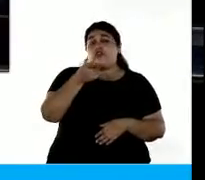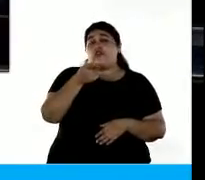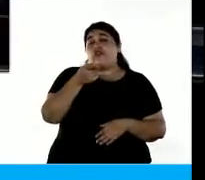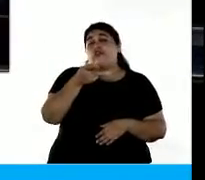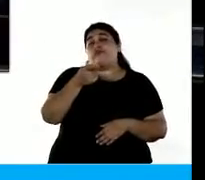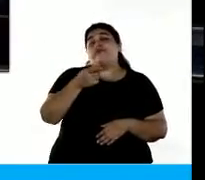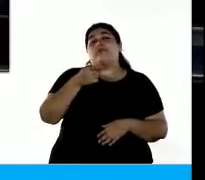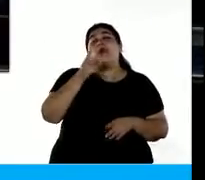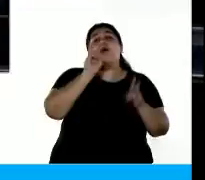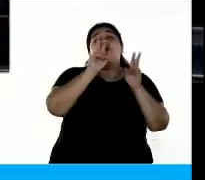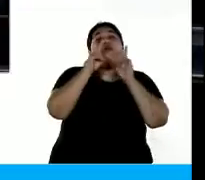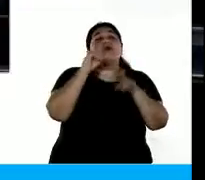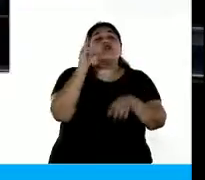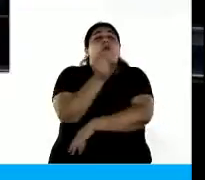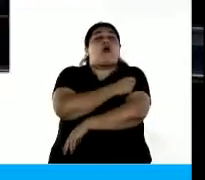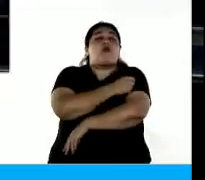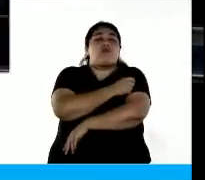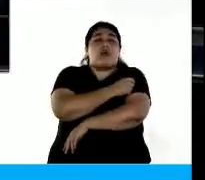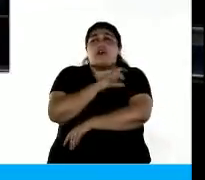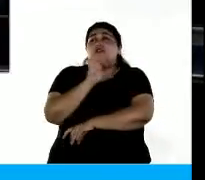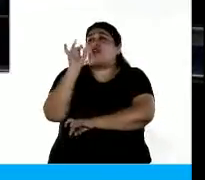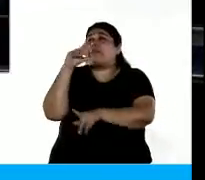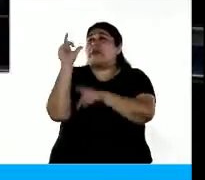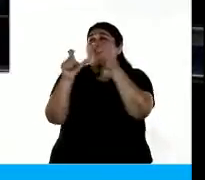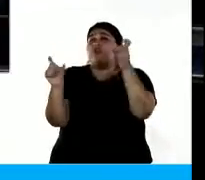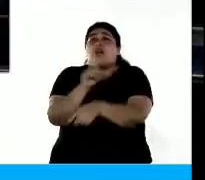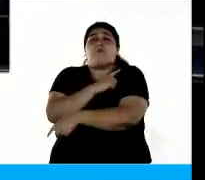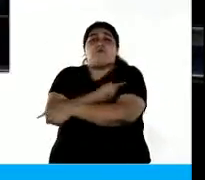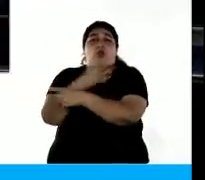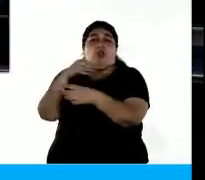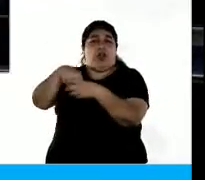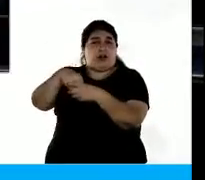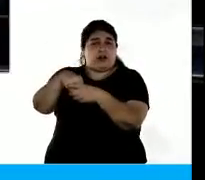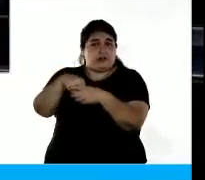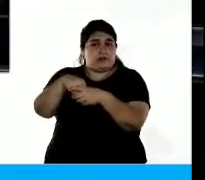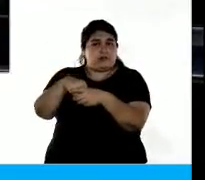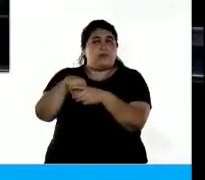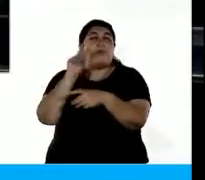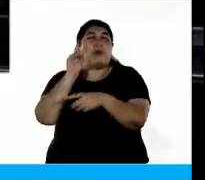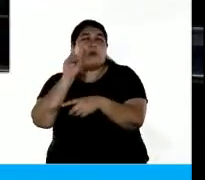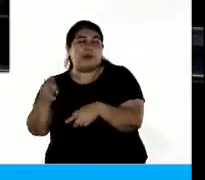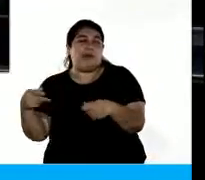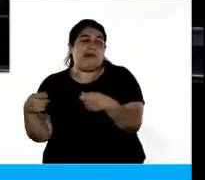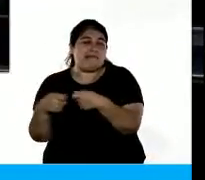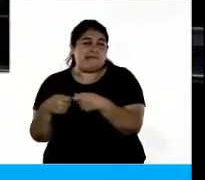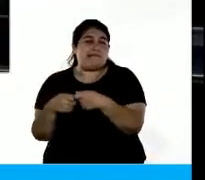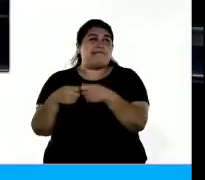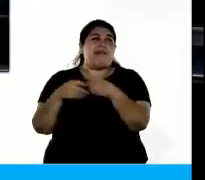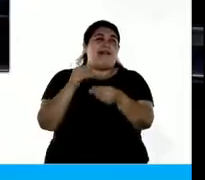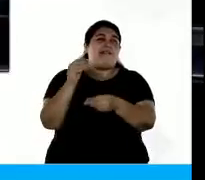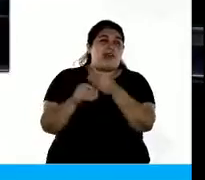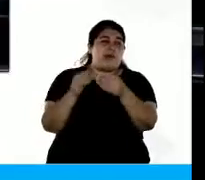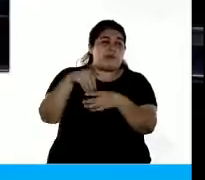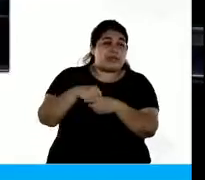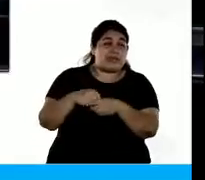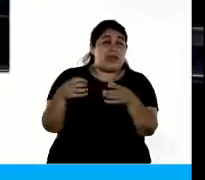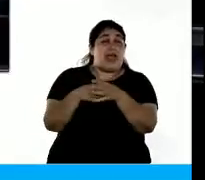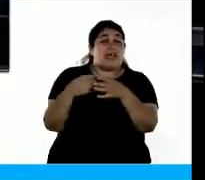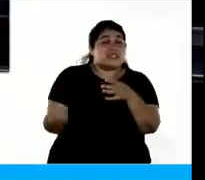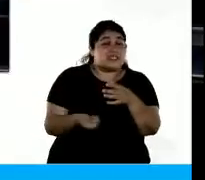a la gente cercana al poder sino también amigos familiares sindicalistas